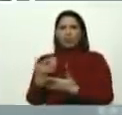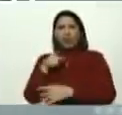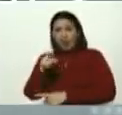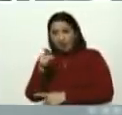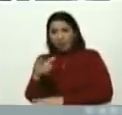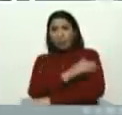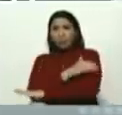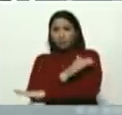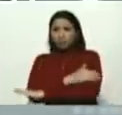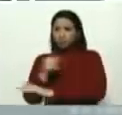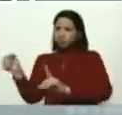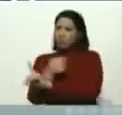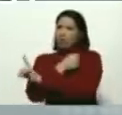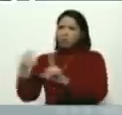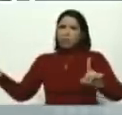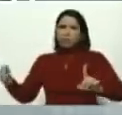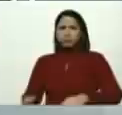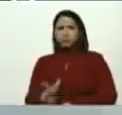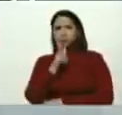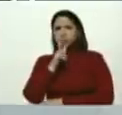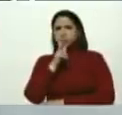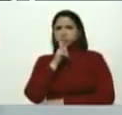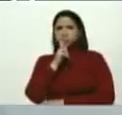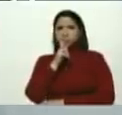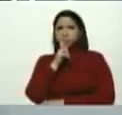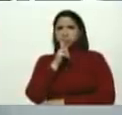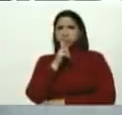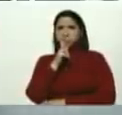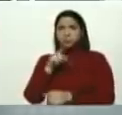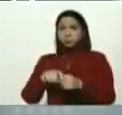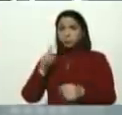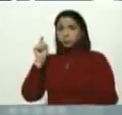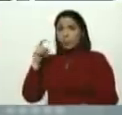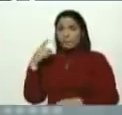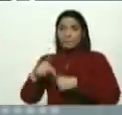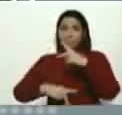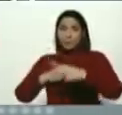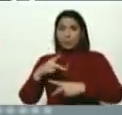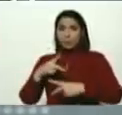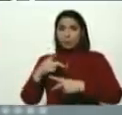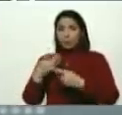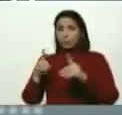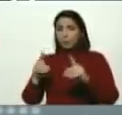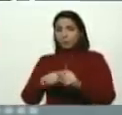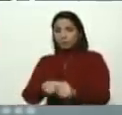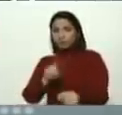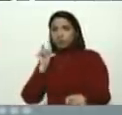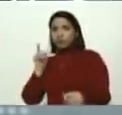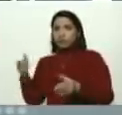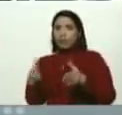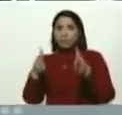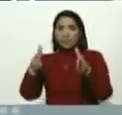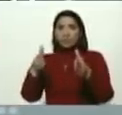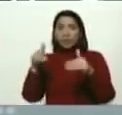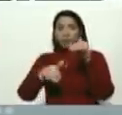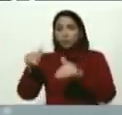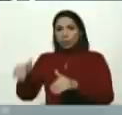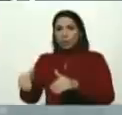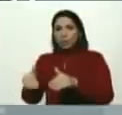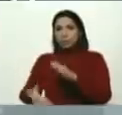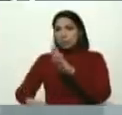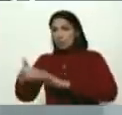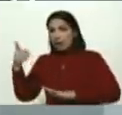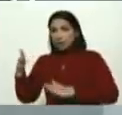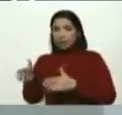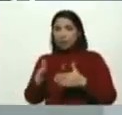oposición golpista, se ausente de los procesos democráticos, se retire del camino electoral y se vaya por